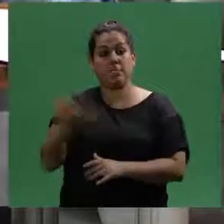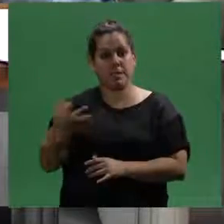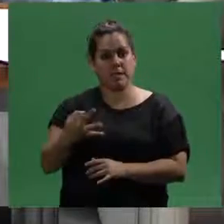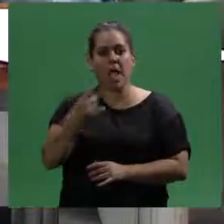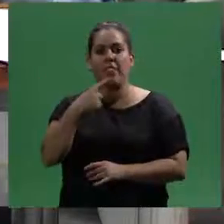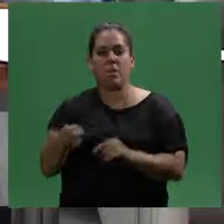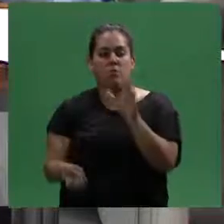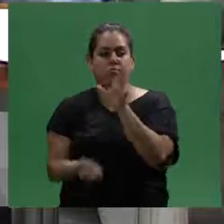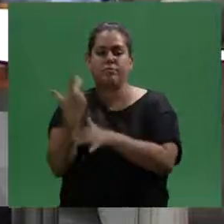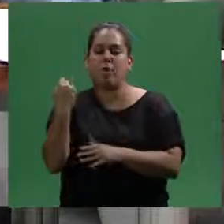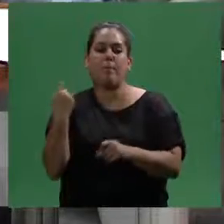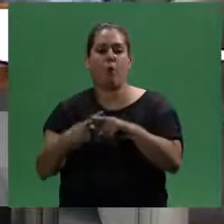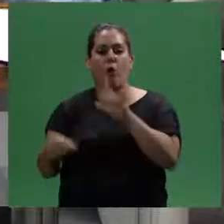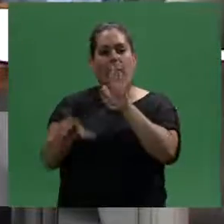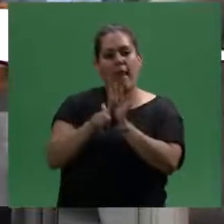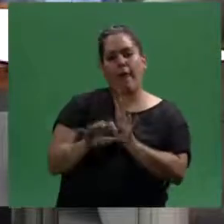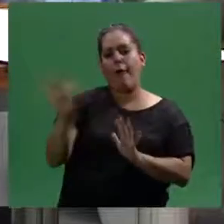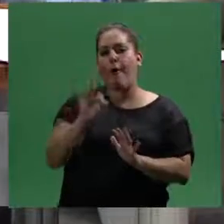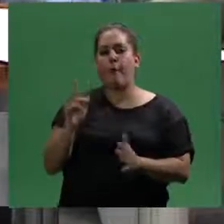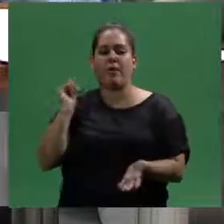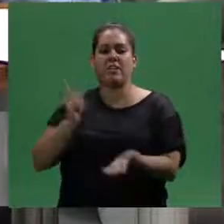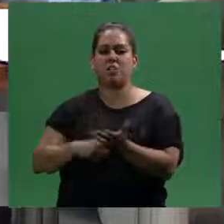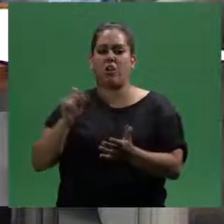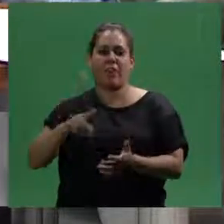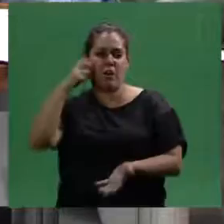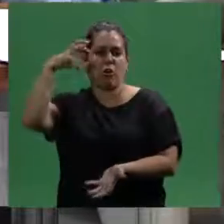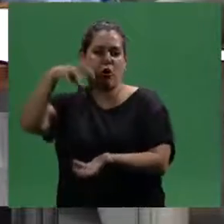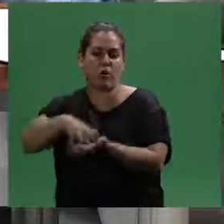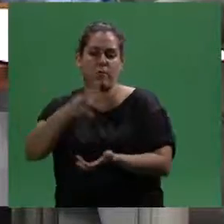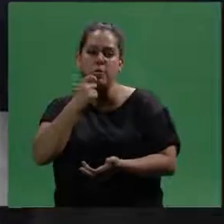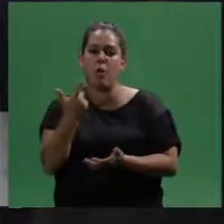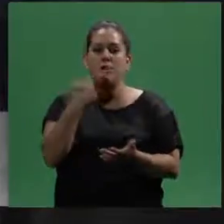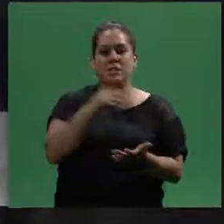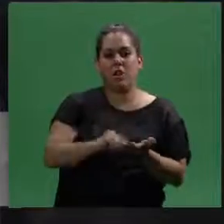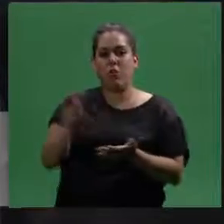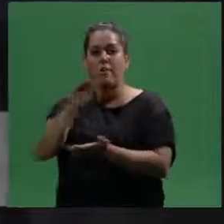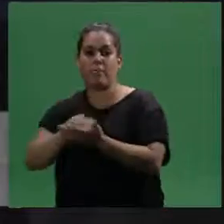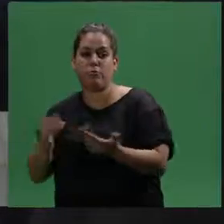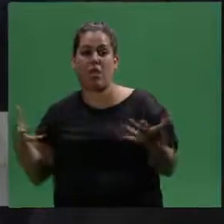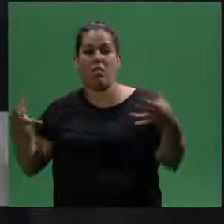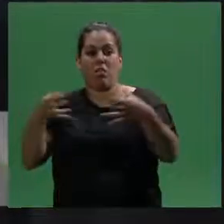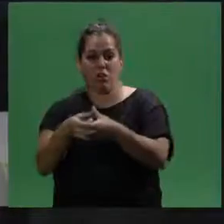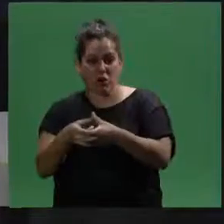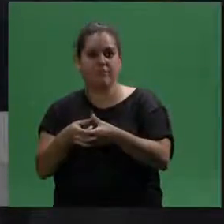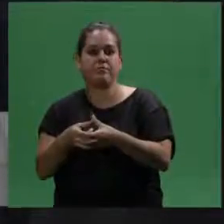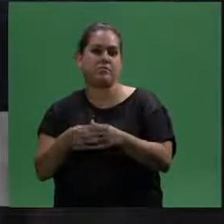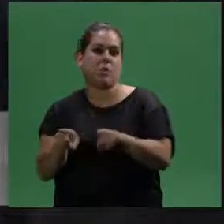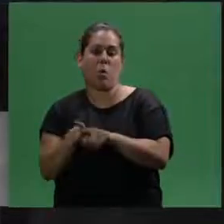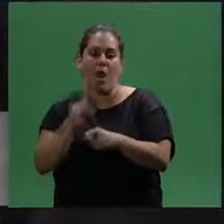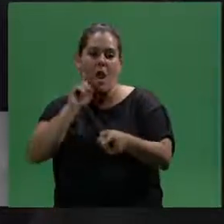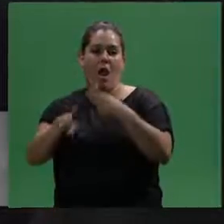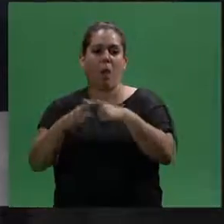aquellas que se crean por ley o por resolución de la Cámara, si es una comisión unicameral o si es una comisión bicameral por